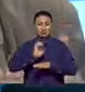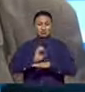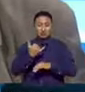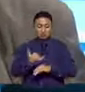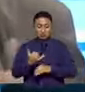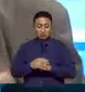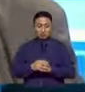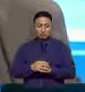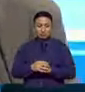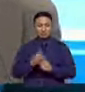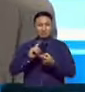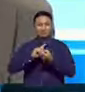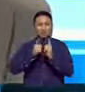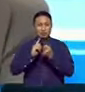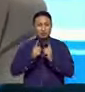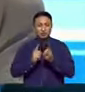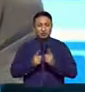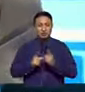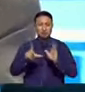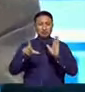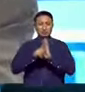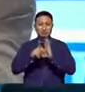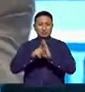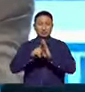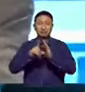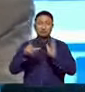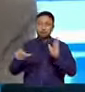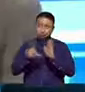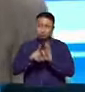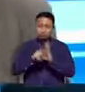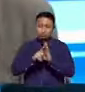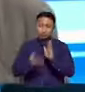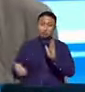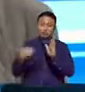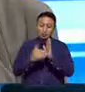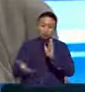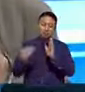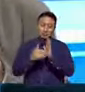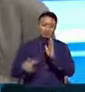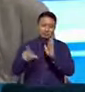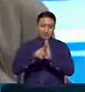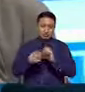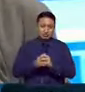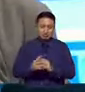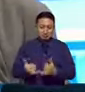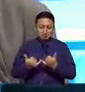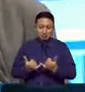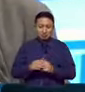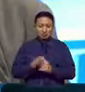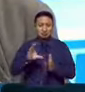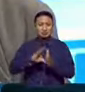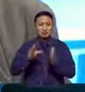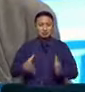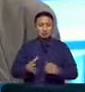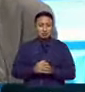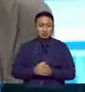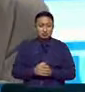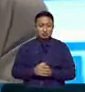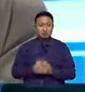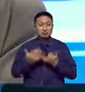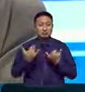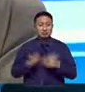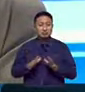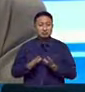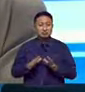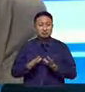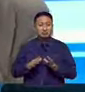una serie de cambios y leyes consecutivas cada tiempo. Y ahora, de cierto modo, la ciudadanía se ha